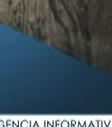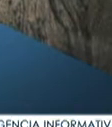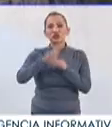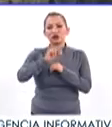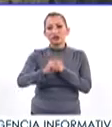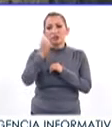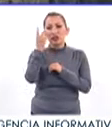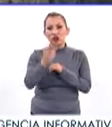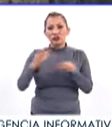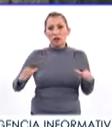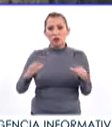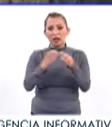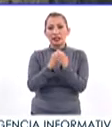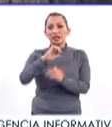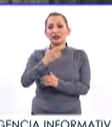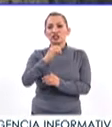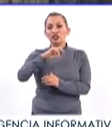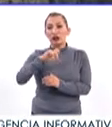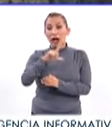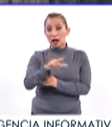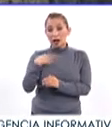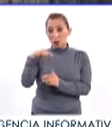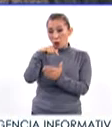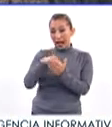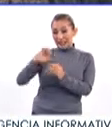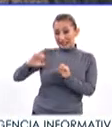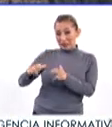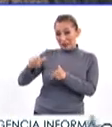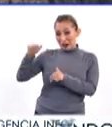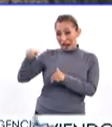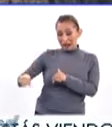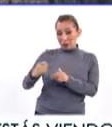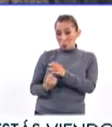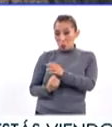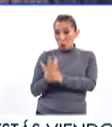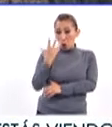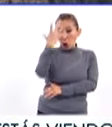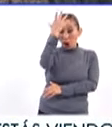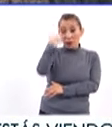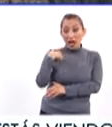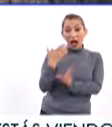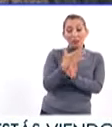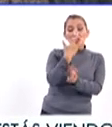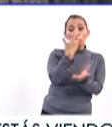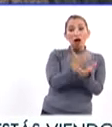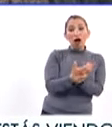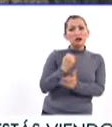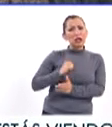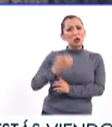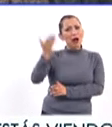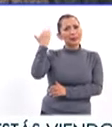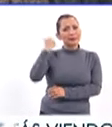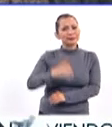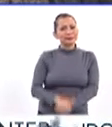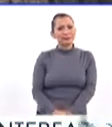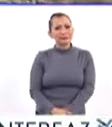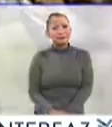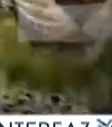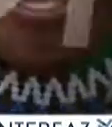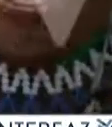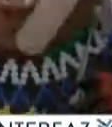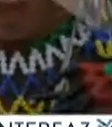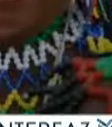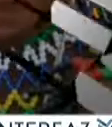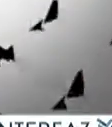En 1982, el volcán Chichonal, ubicado en Chiapas, hace erupción después de estar inactivo por siglos.